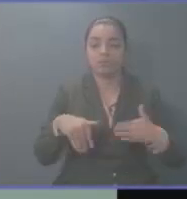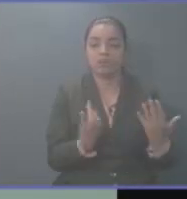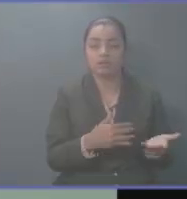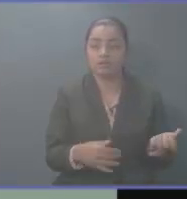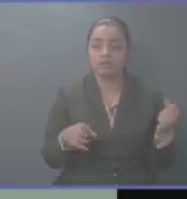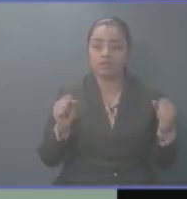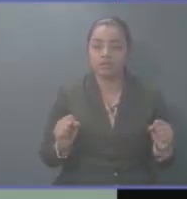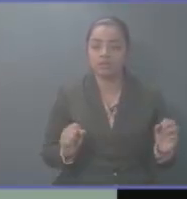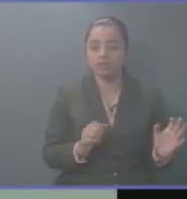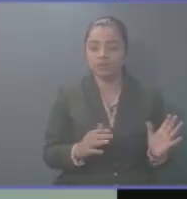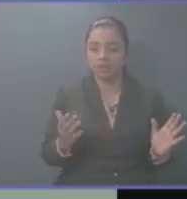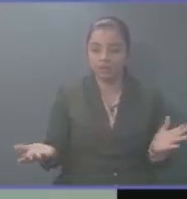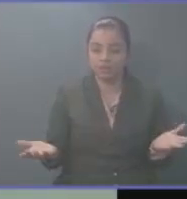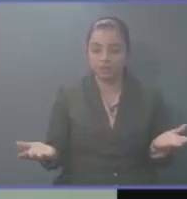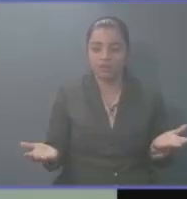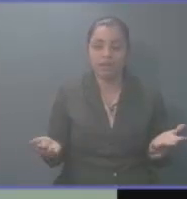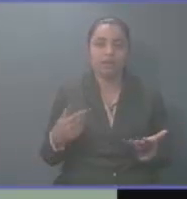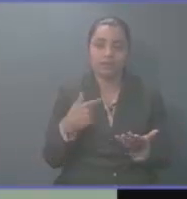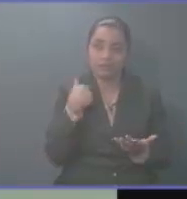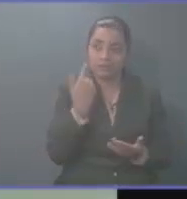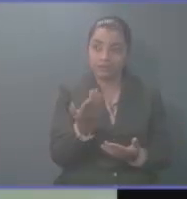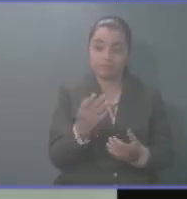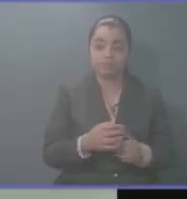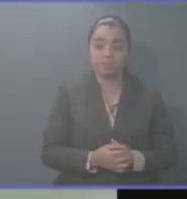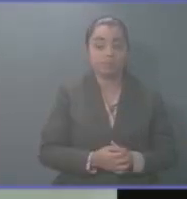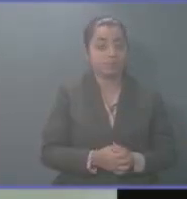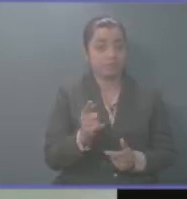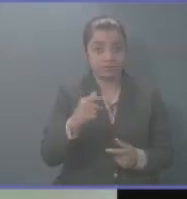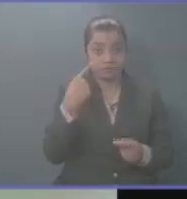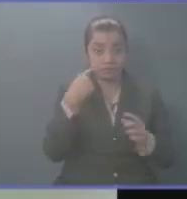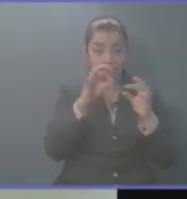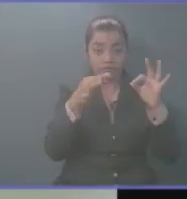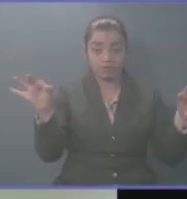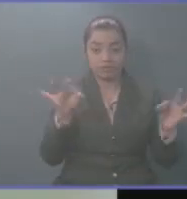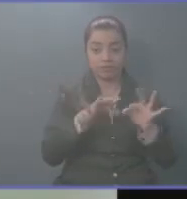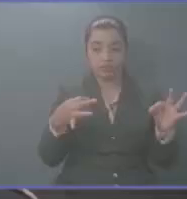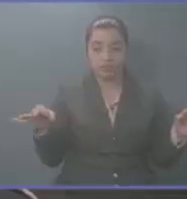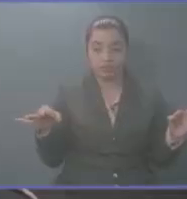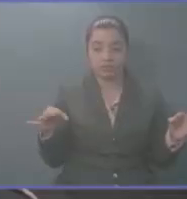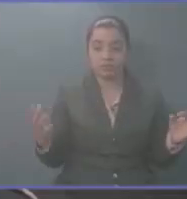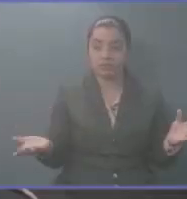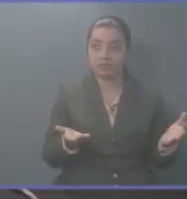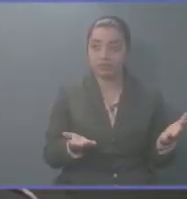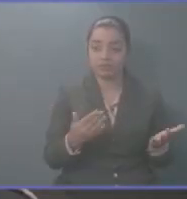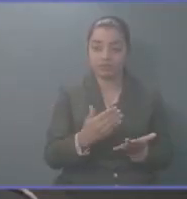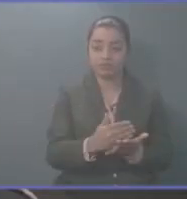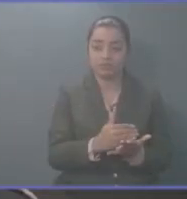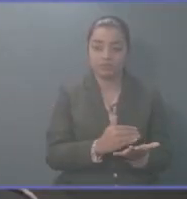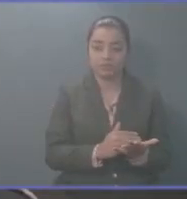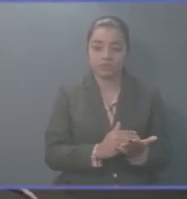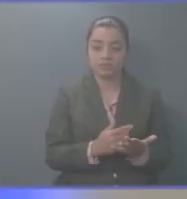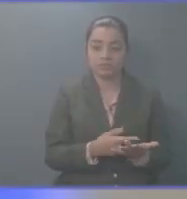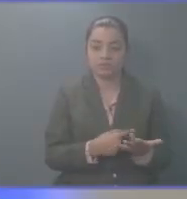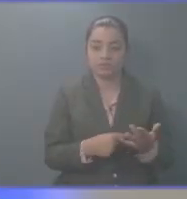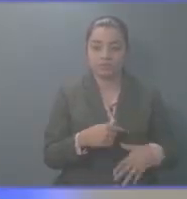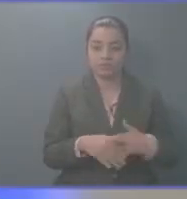esto, diputado? Sí, de hecho tu servidor utilizó esa frase, la utilicé cuando fue el jueves pasado. No, fue en el